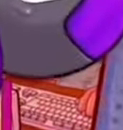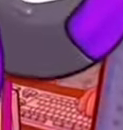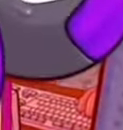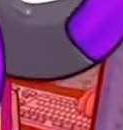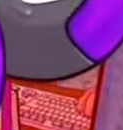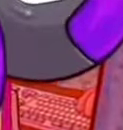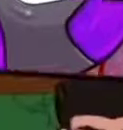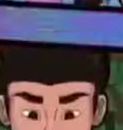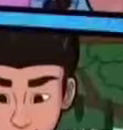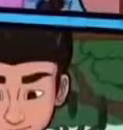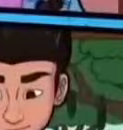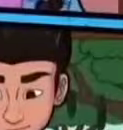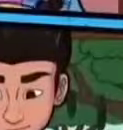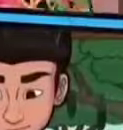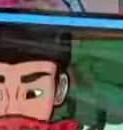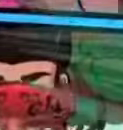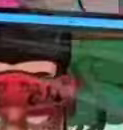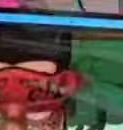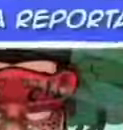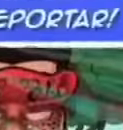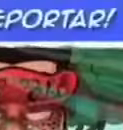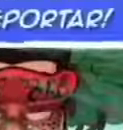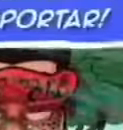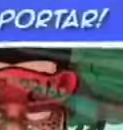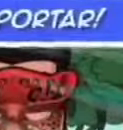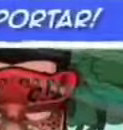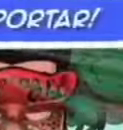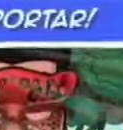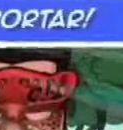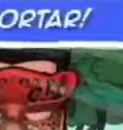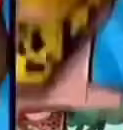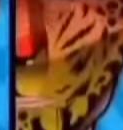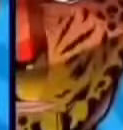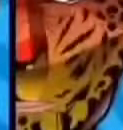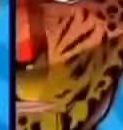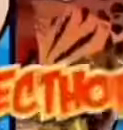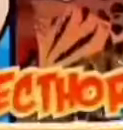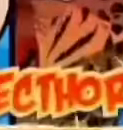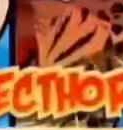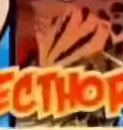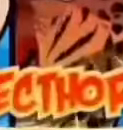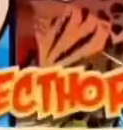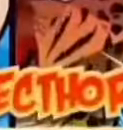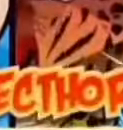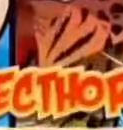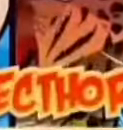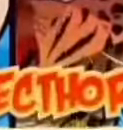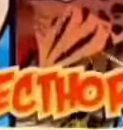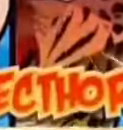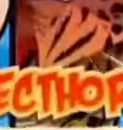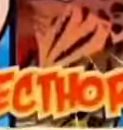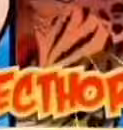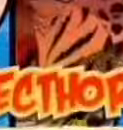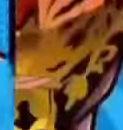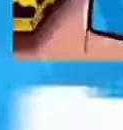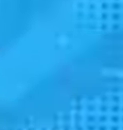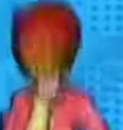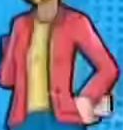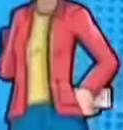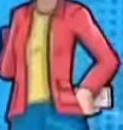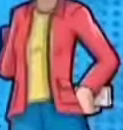Y la brigada sí se ve. Con tu ayuda no lo permitirá. Anímate a reportar y pongámosle un alto a la violencia escolar.